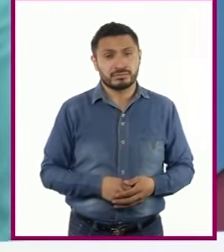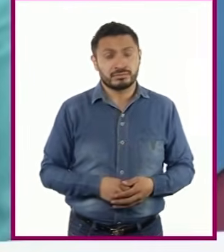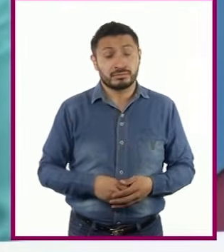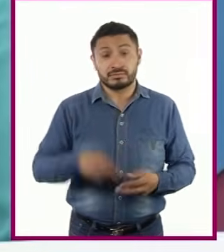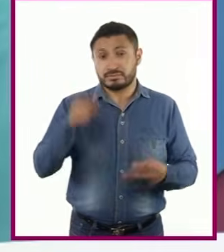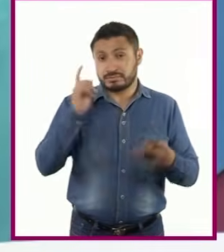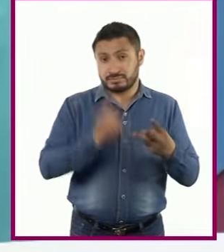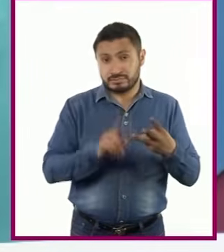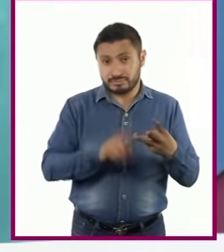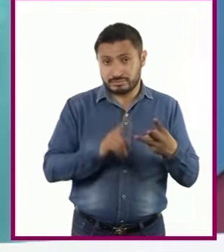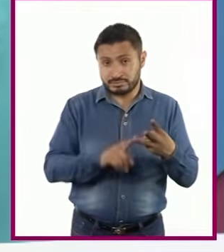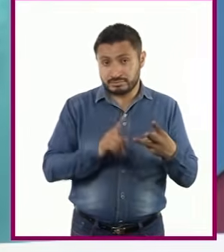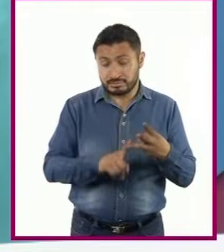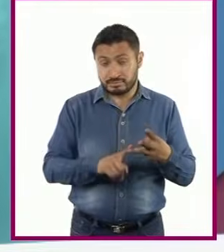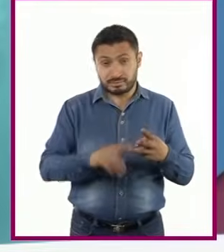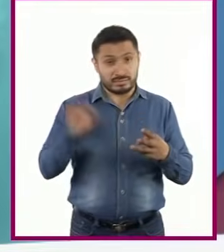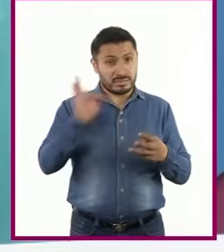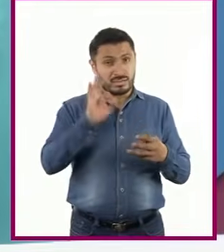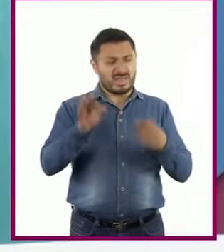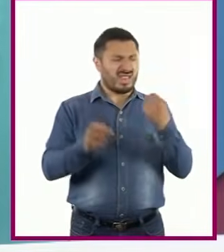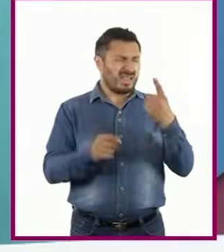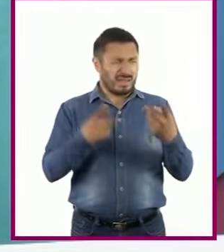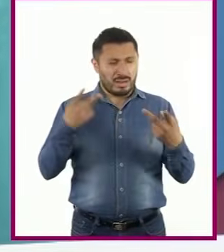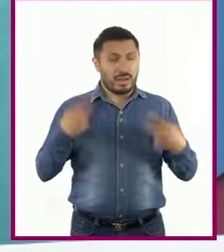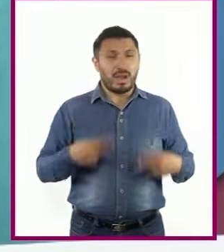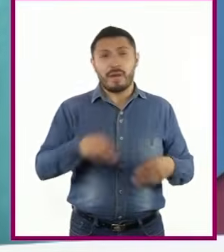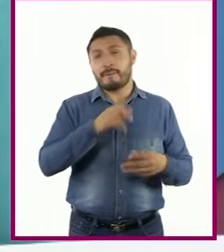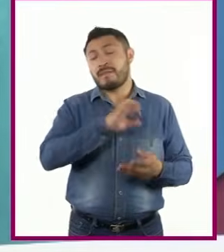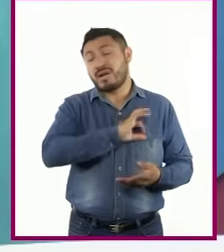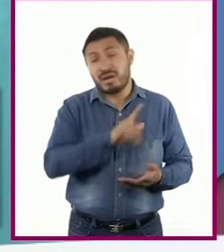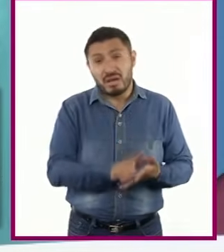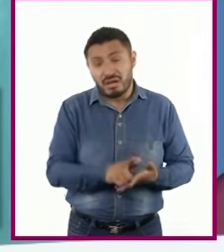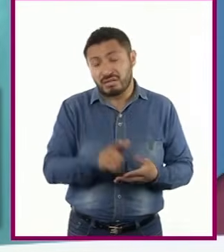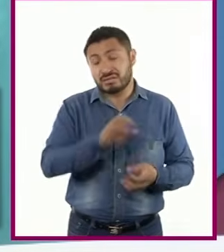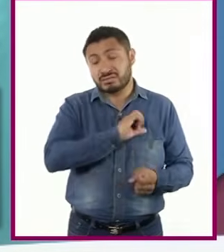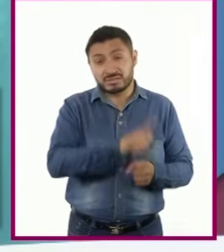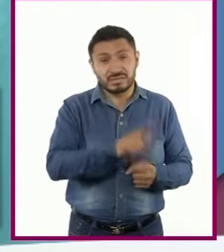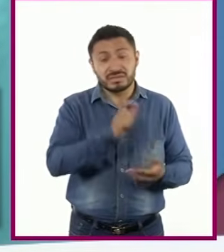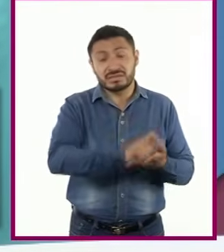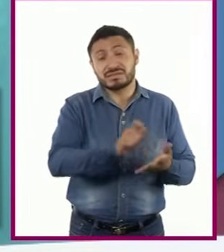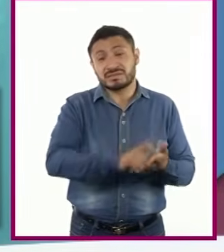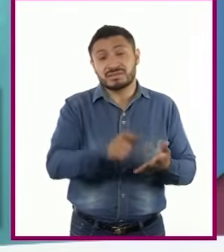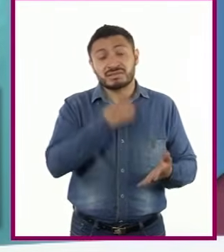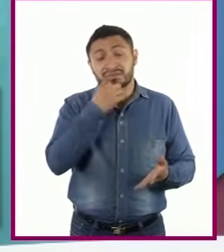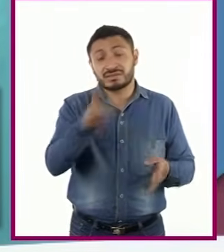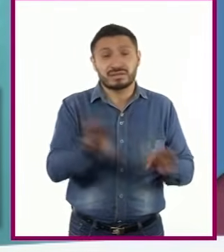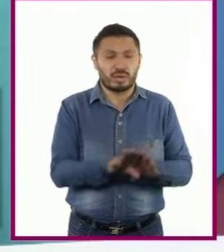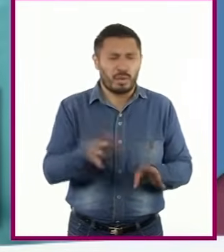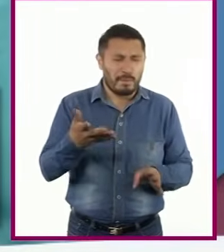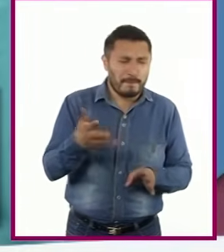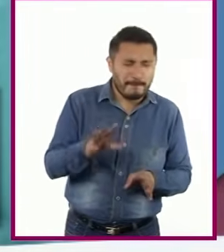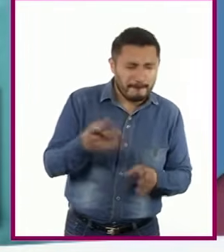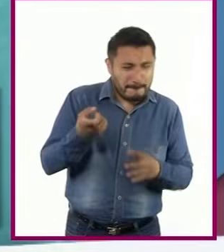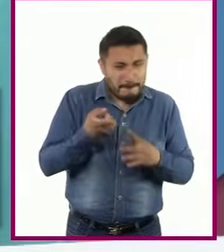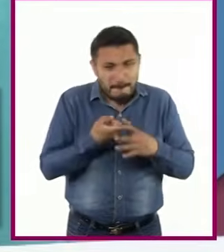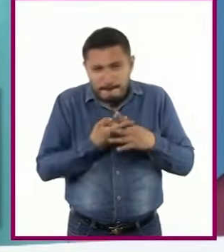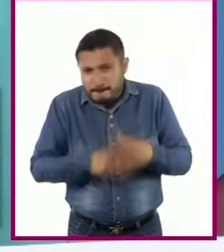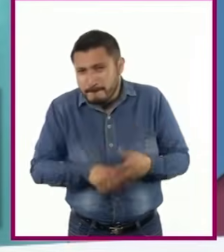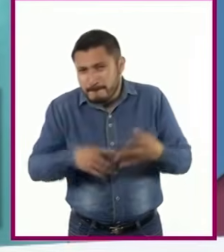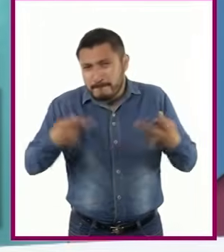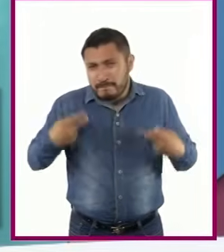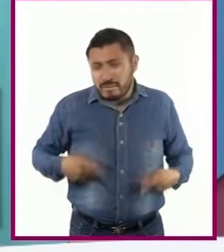Y en tercer lugar, algunos especialistas han señalado que es probable que en un principio los